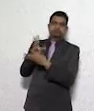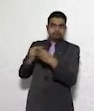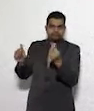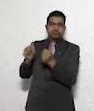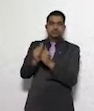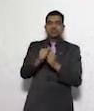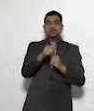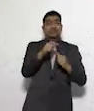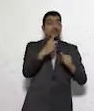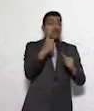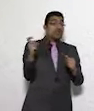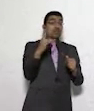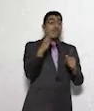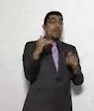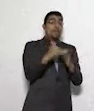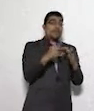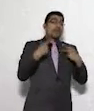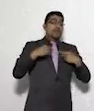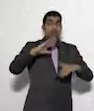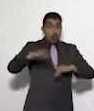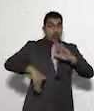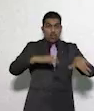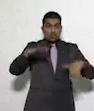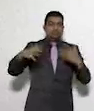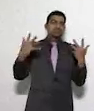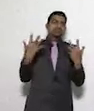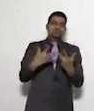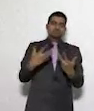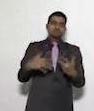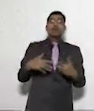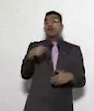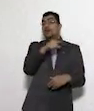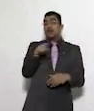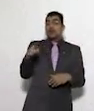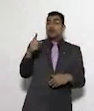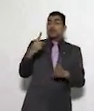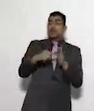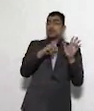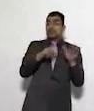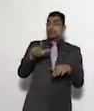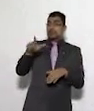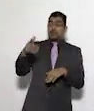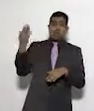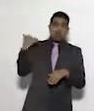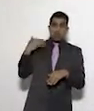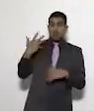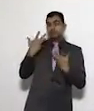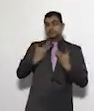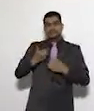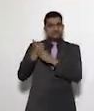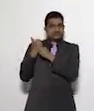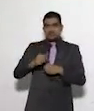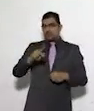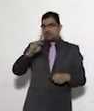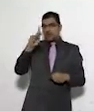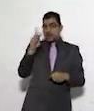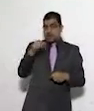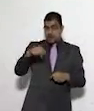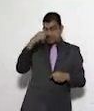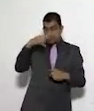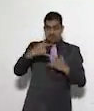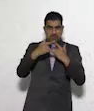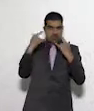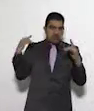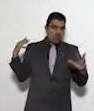vidas. El 2017 fue el año más violento en la historia reciente de nuestro país. Y mucha de